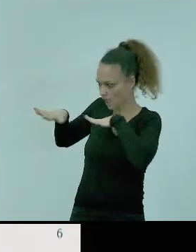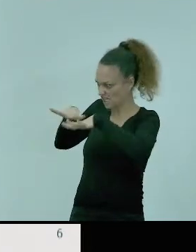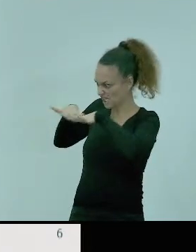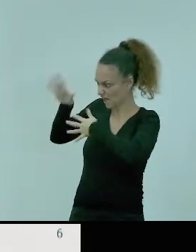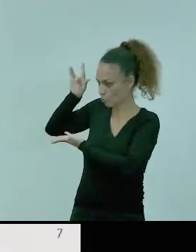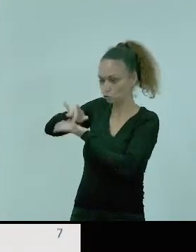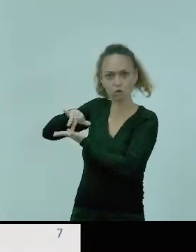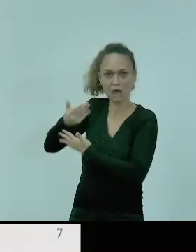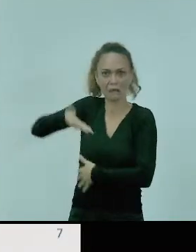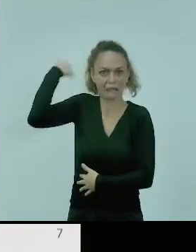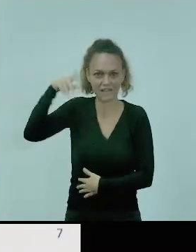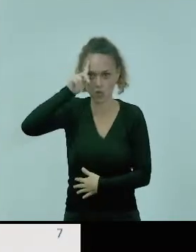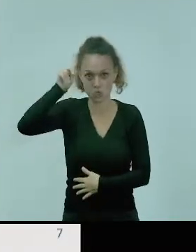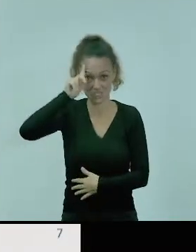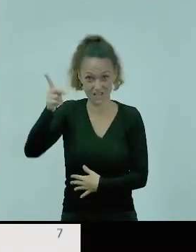estaban estudiados.